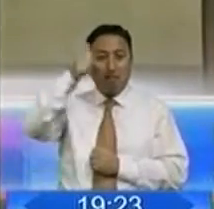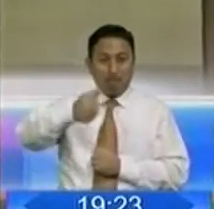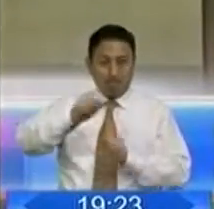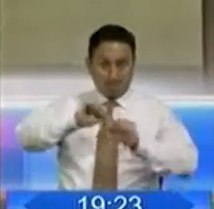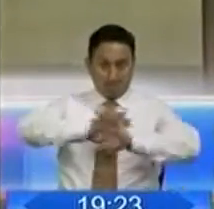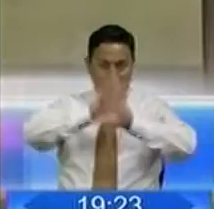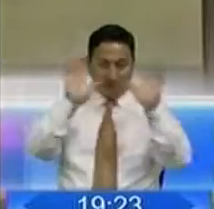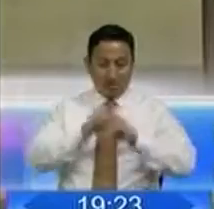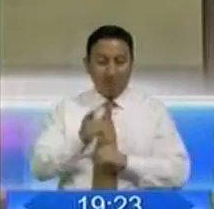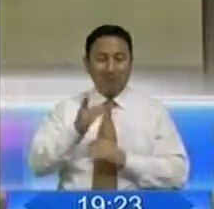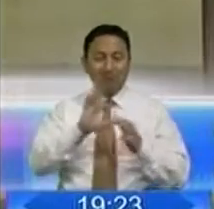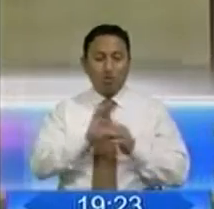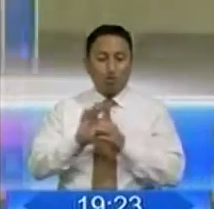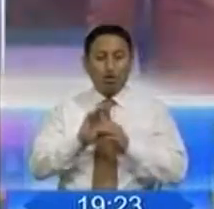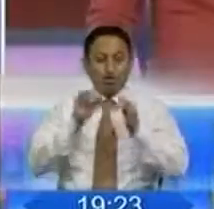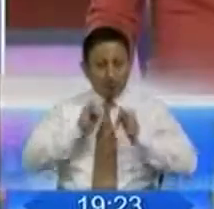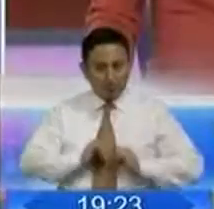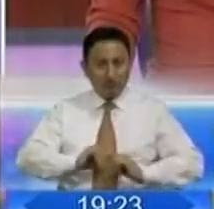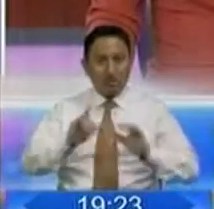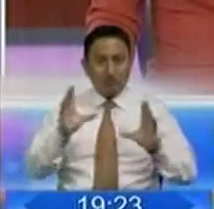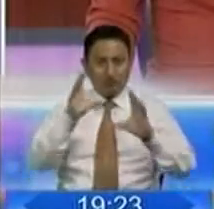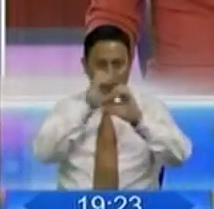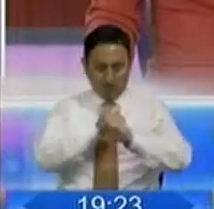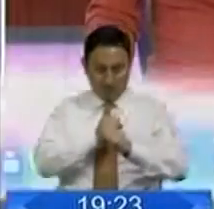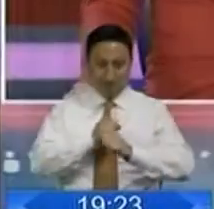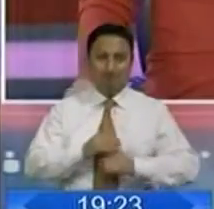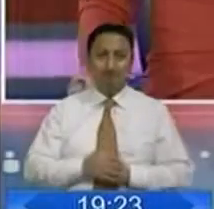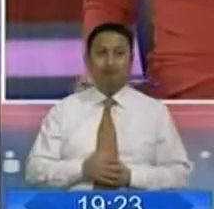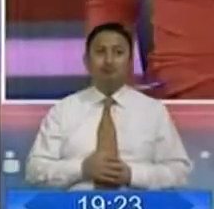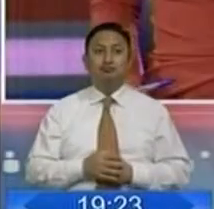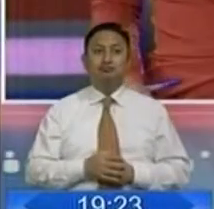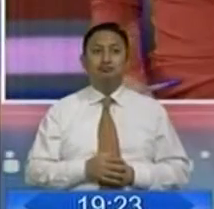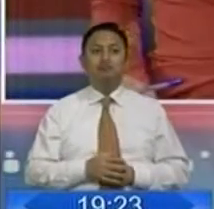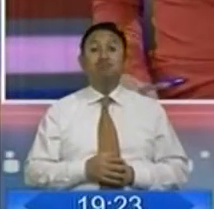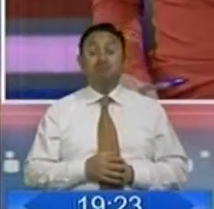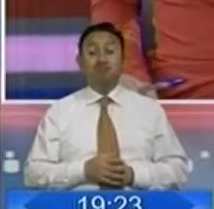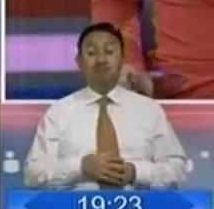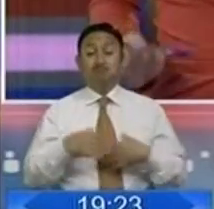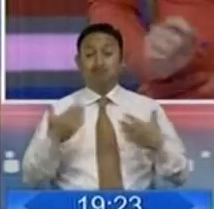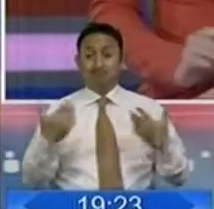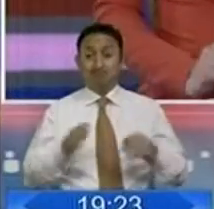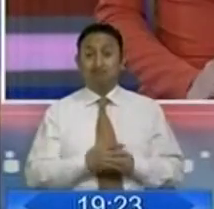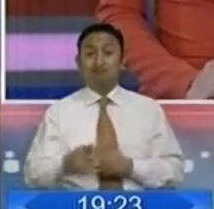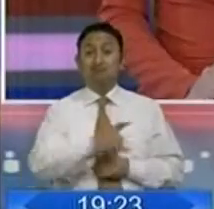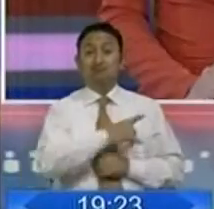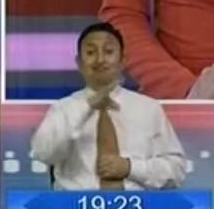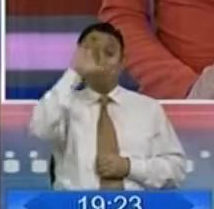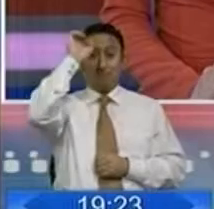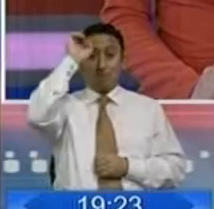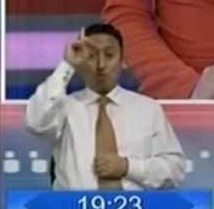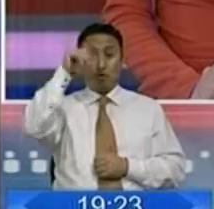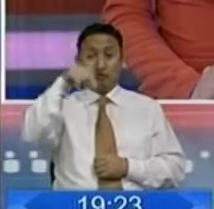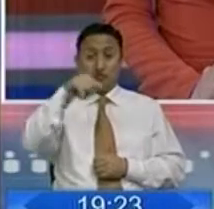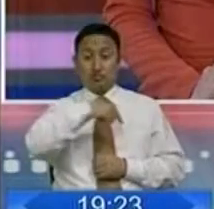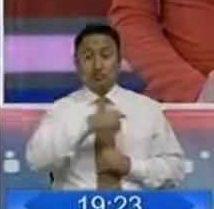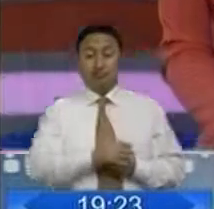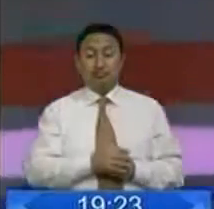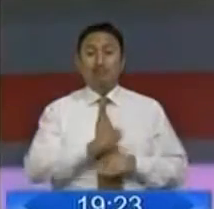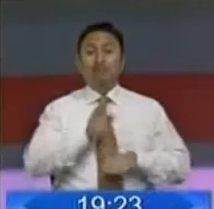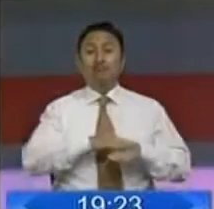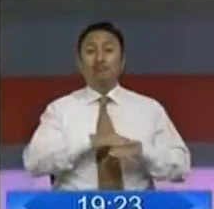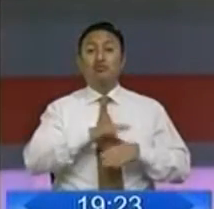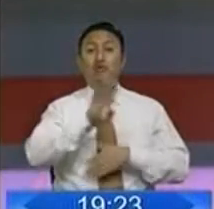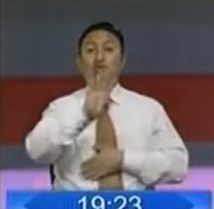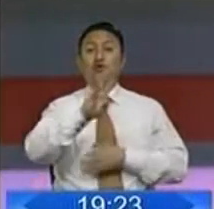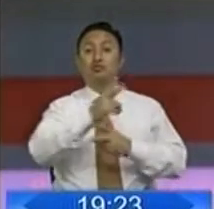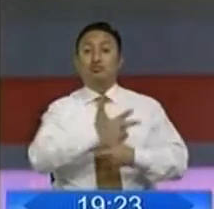emisiones. Ali, tú sigues con más en estudios. Buenas noches. Y bien, esas fueron las reacciones que hay hasta el momento, luego de que 4